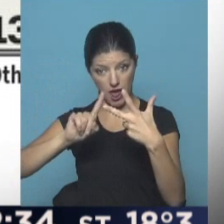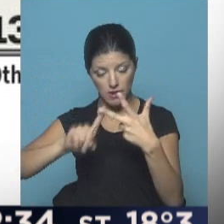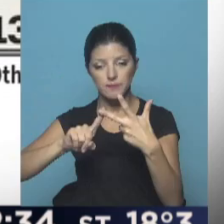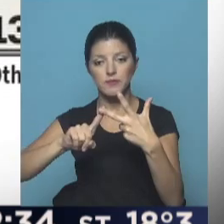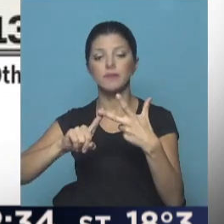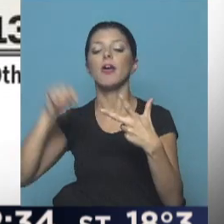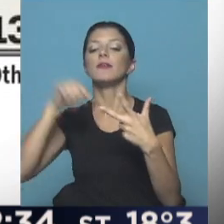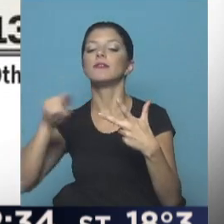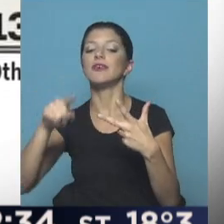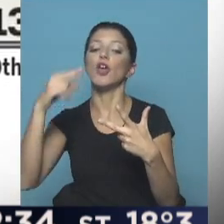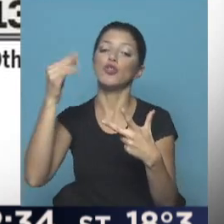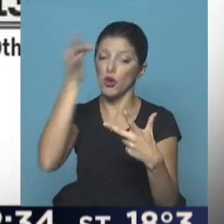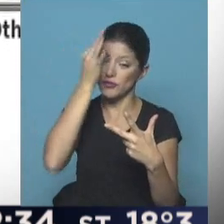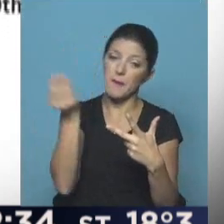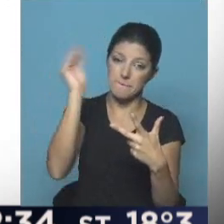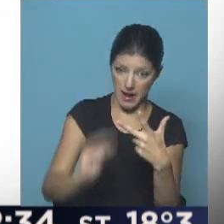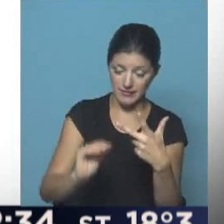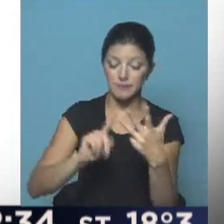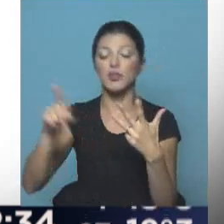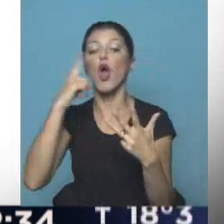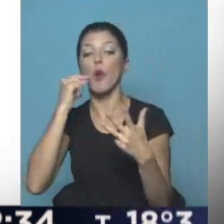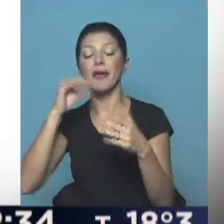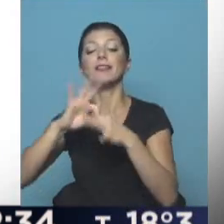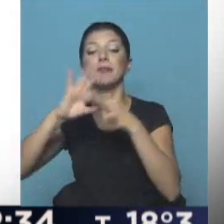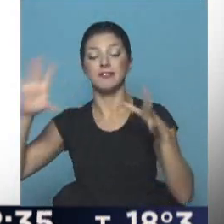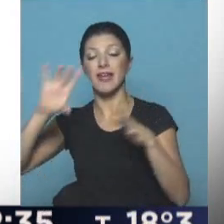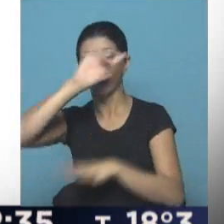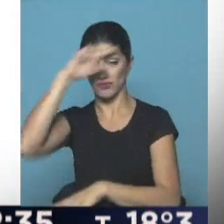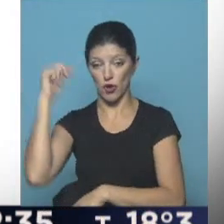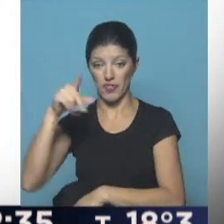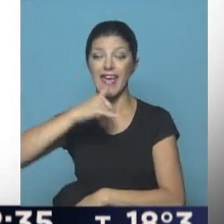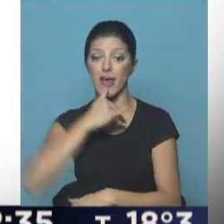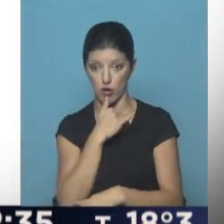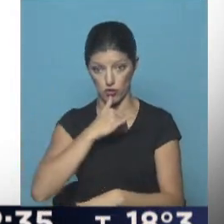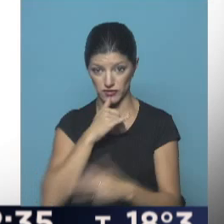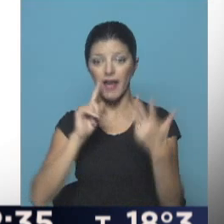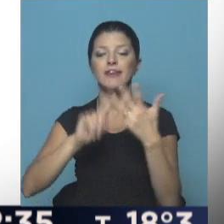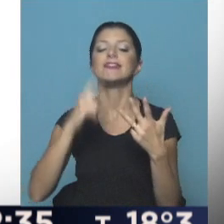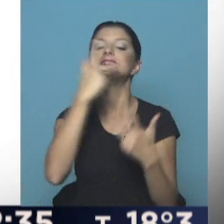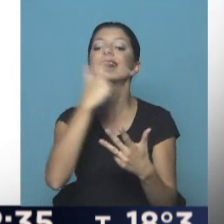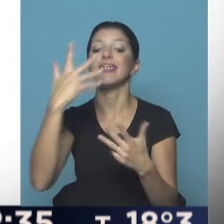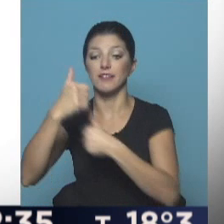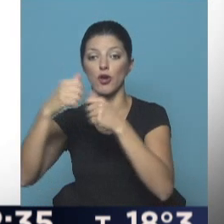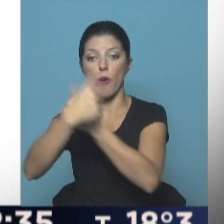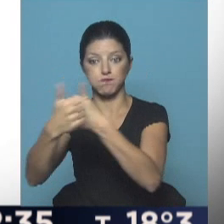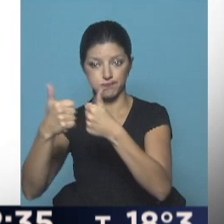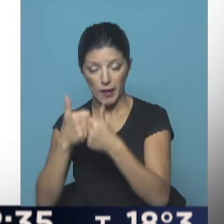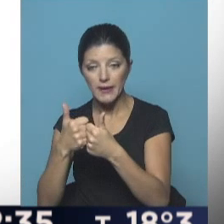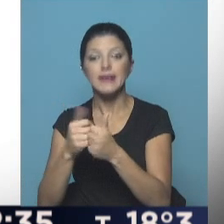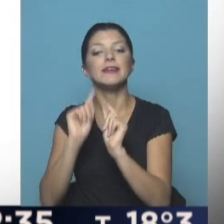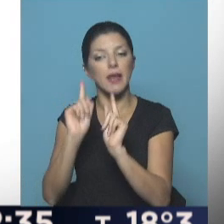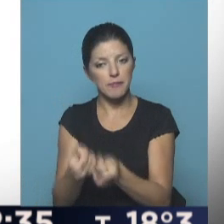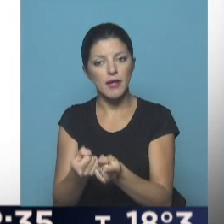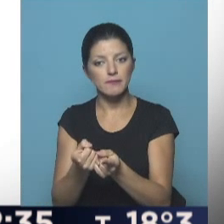12, 3 más que antes, y el independentista Partido Nacionalista Escocés se quedó con 35 bancas y tuvo una